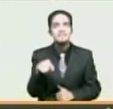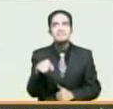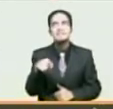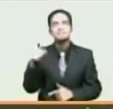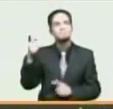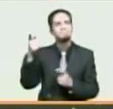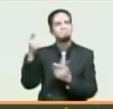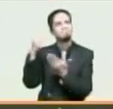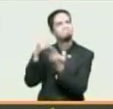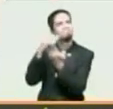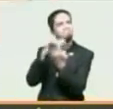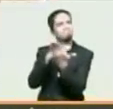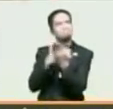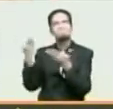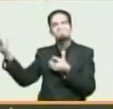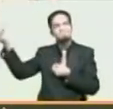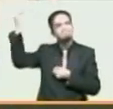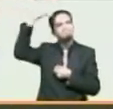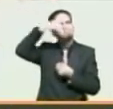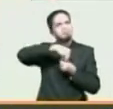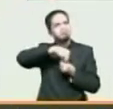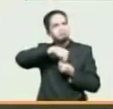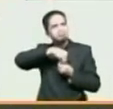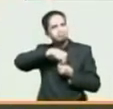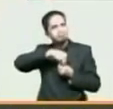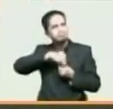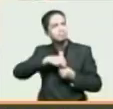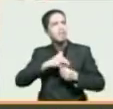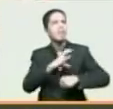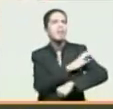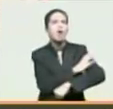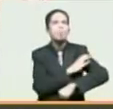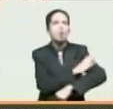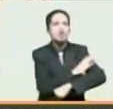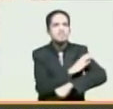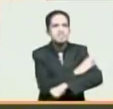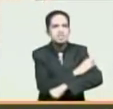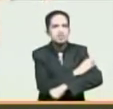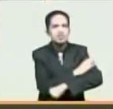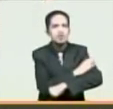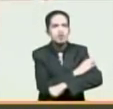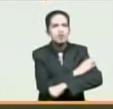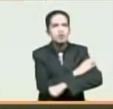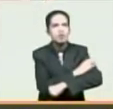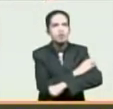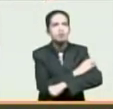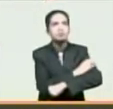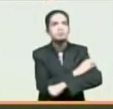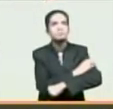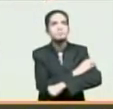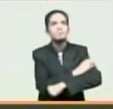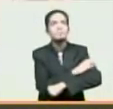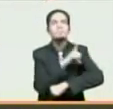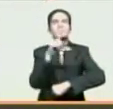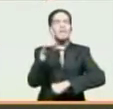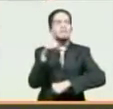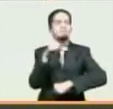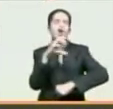intervención de esa derecha antinacional, de esa derecha apátrida,